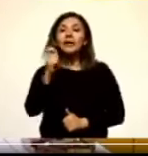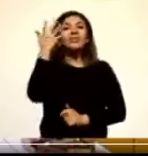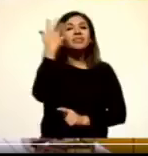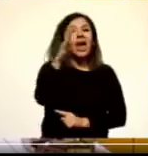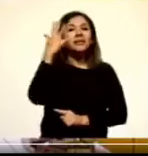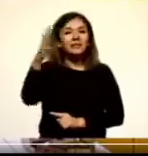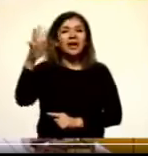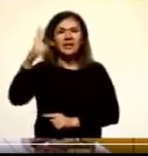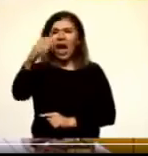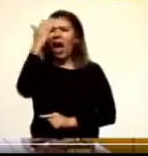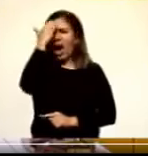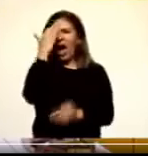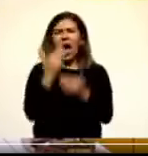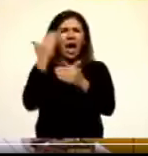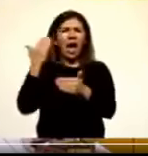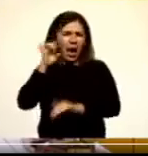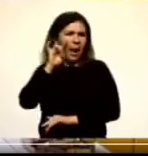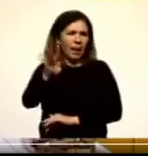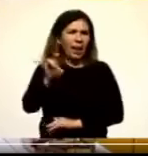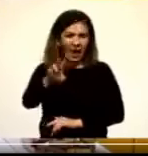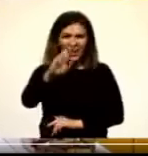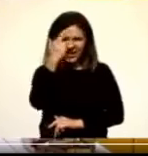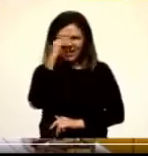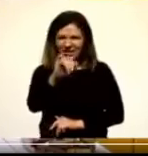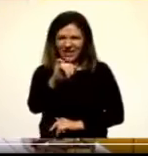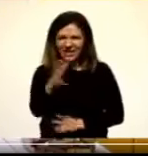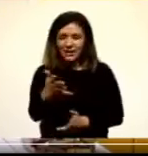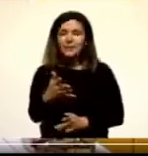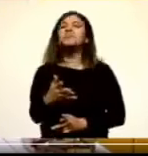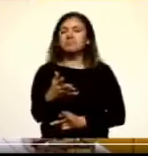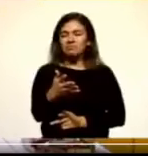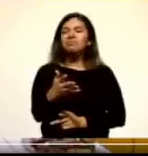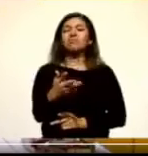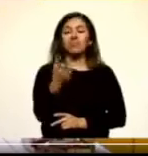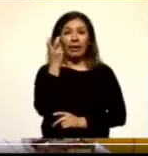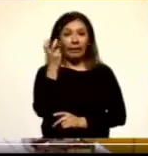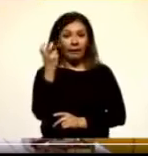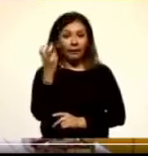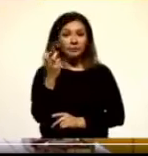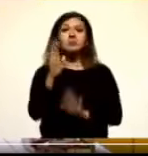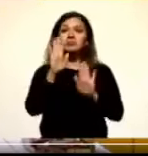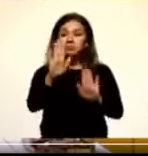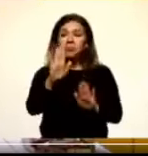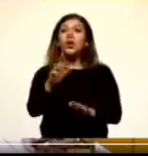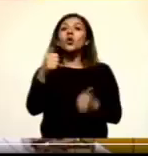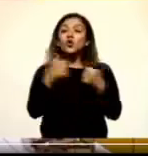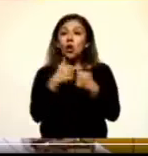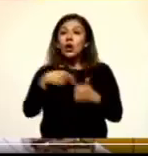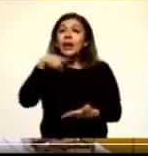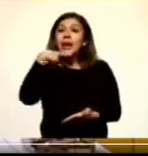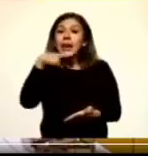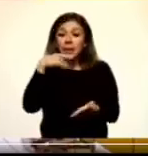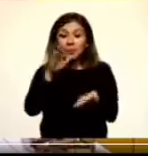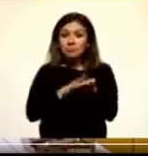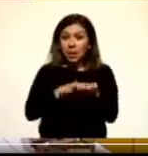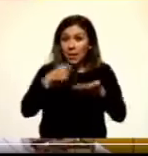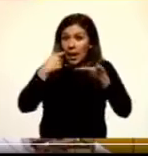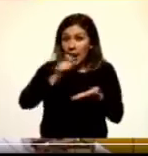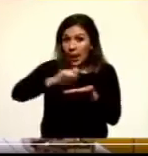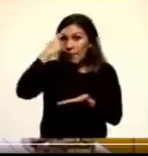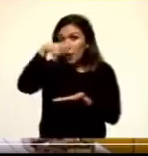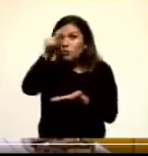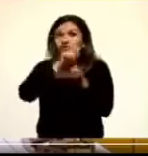los que ya hemos visto en otros videos. ¿Los recuerdas? Seguro que sí. Te sugiero que tengas lápiz y papel a la mano para que